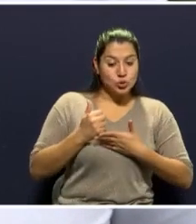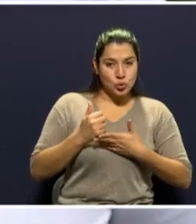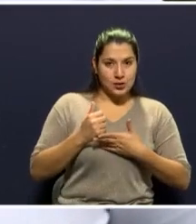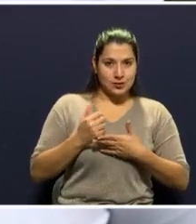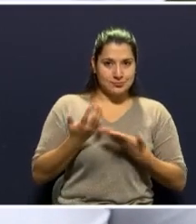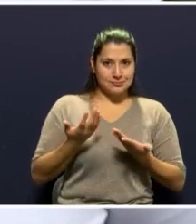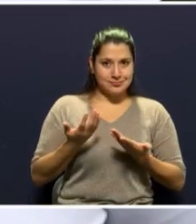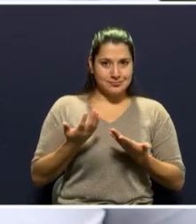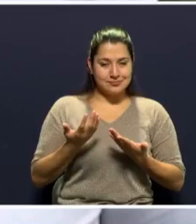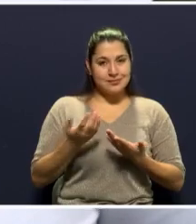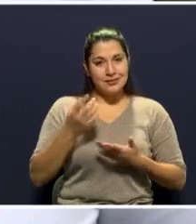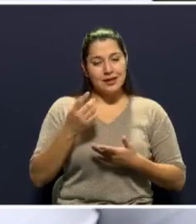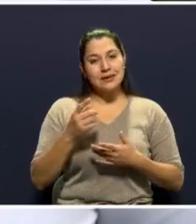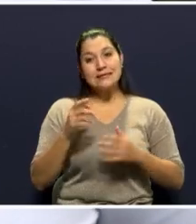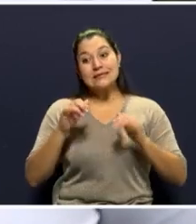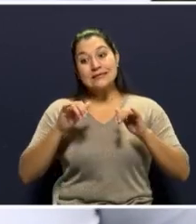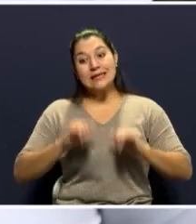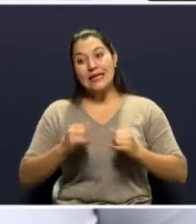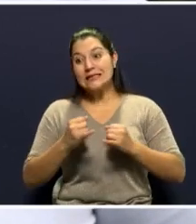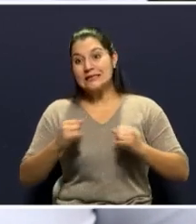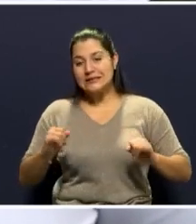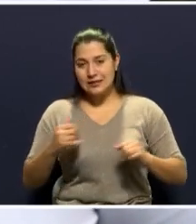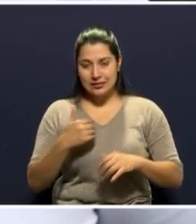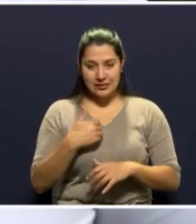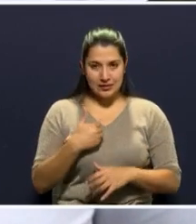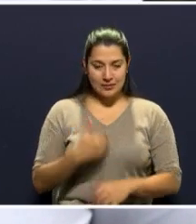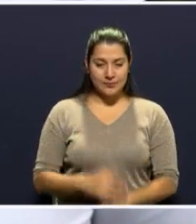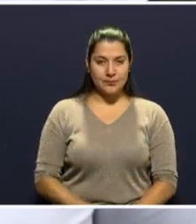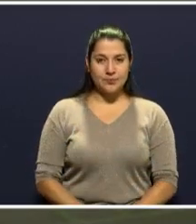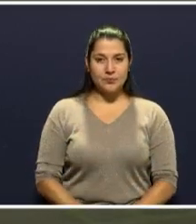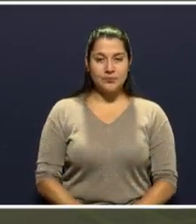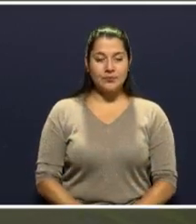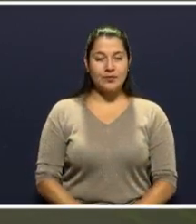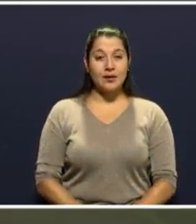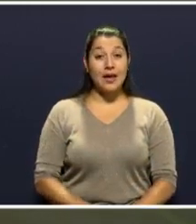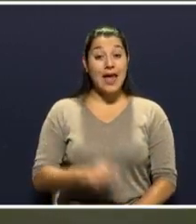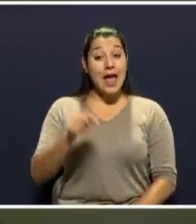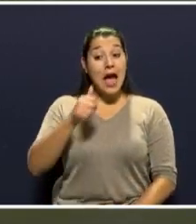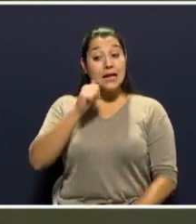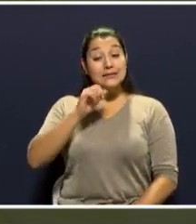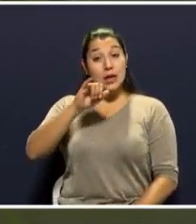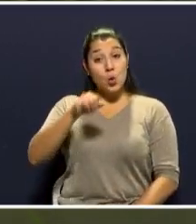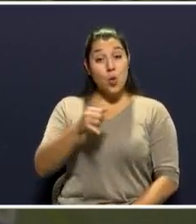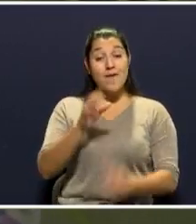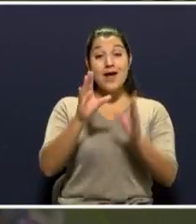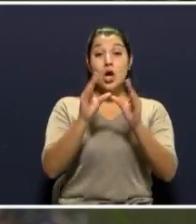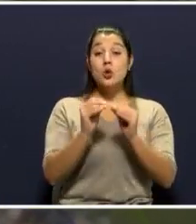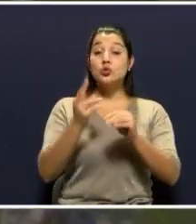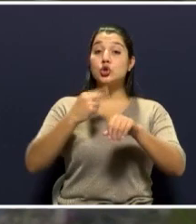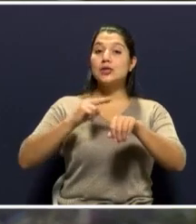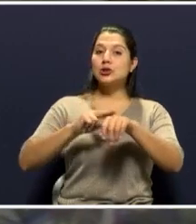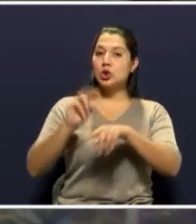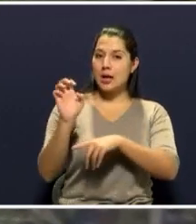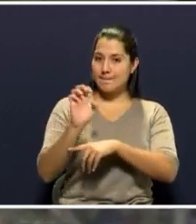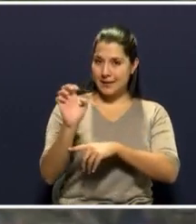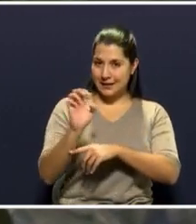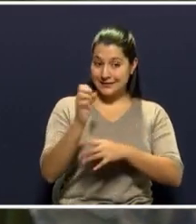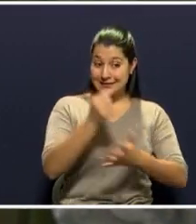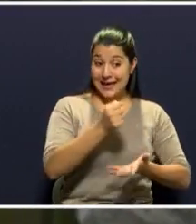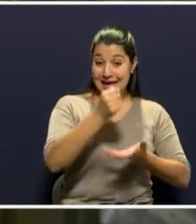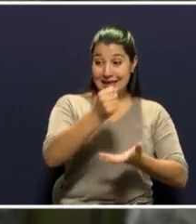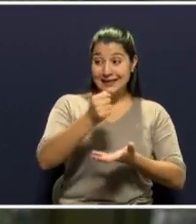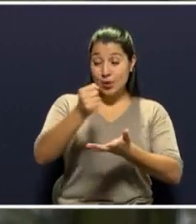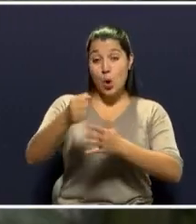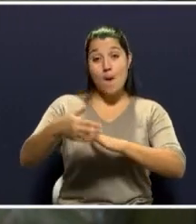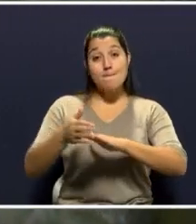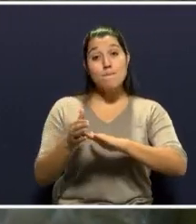un miembro del comité de emergencia local. Solo este jueves la Comisión Nacional de Emergencias entregó en Puerto Lindo